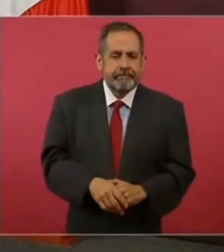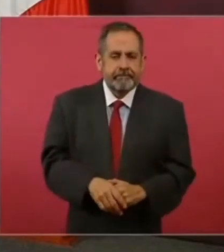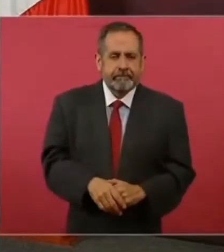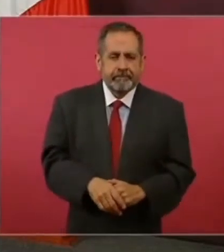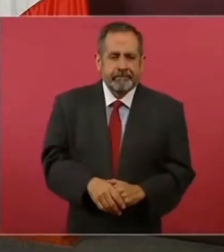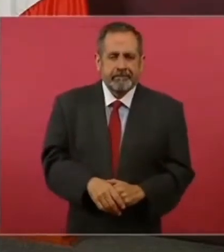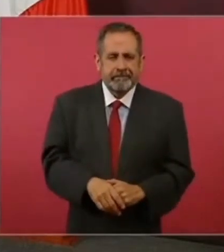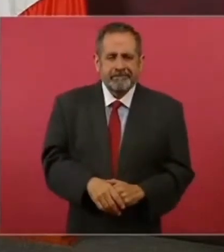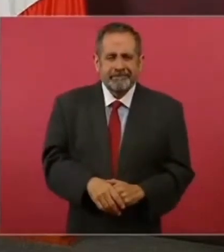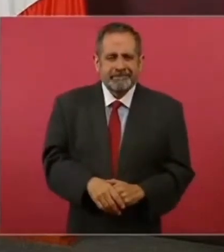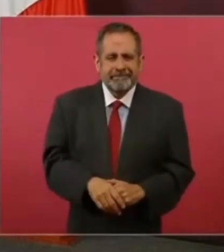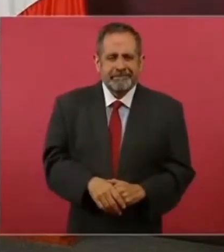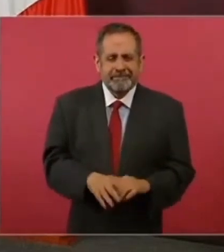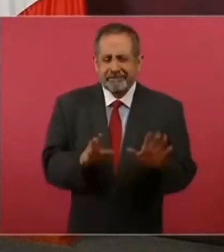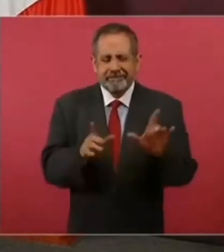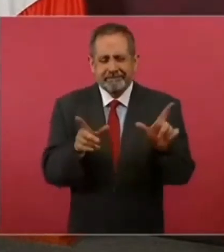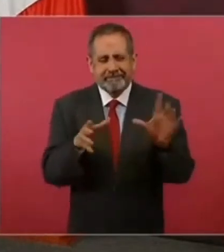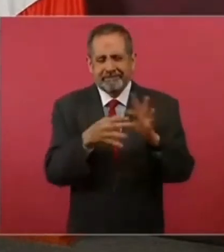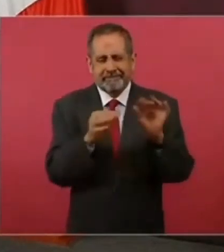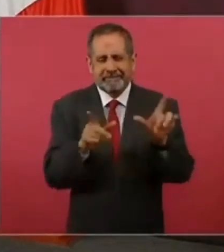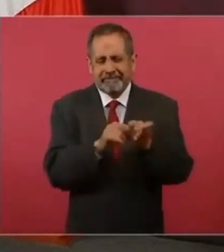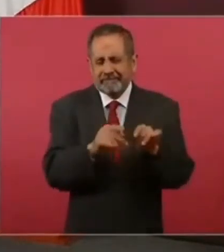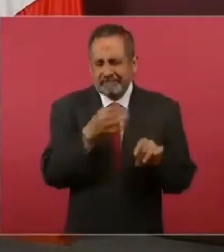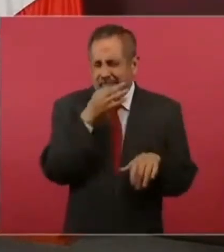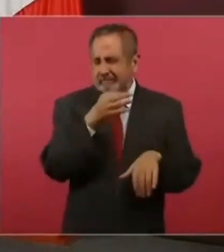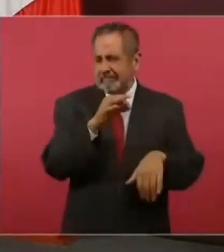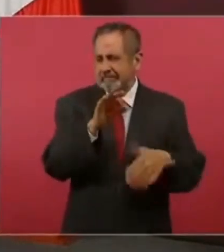No me meto